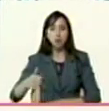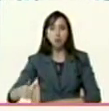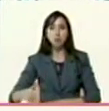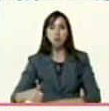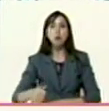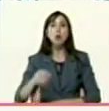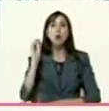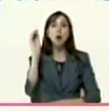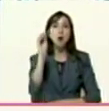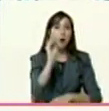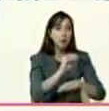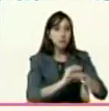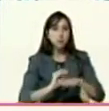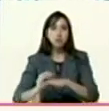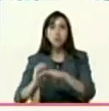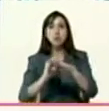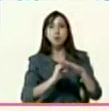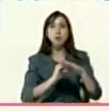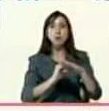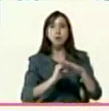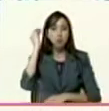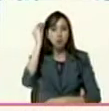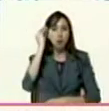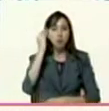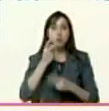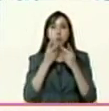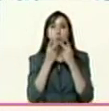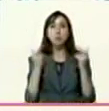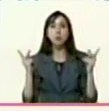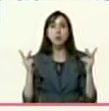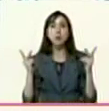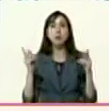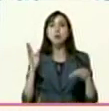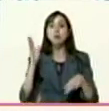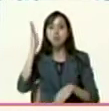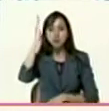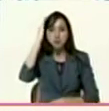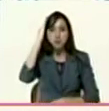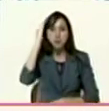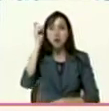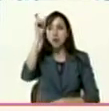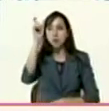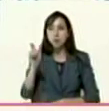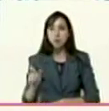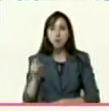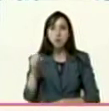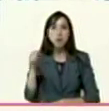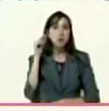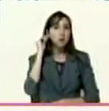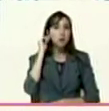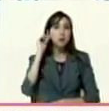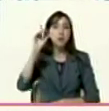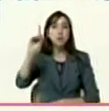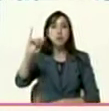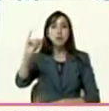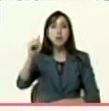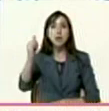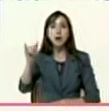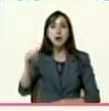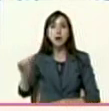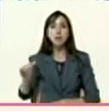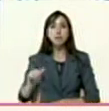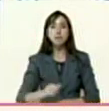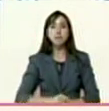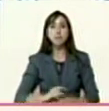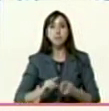pública nacional e internacional que Luisa Marbelia Ortega Díaz,